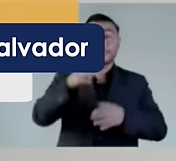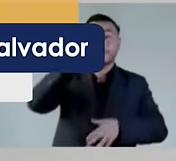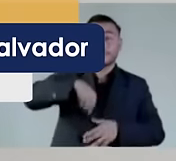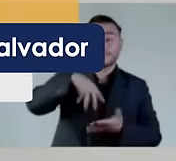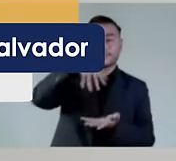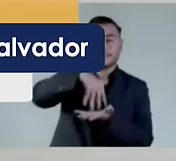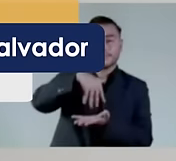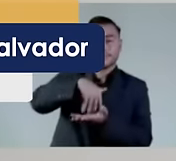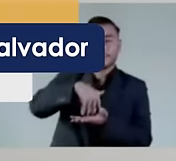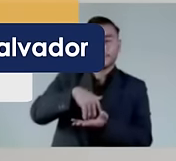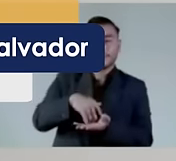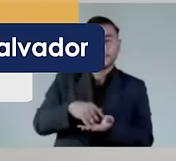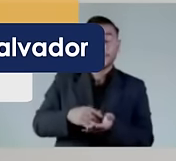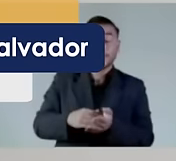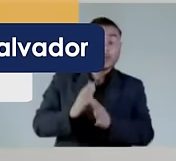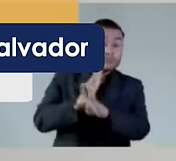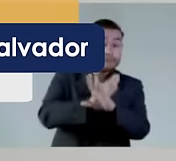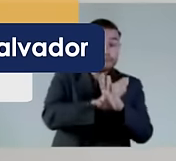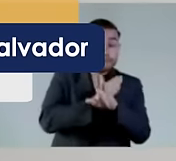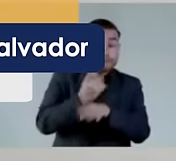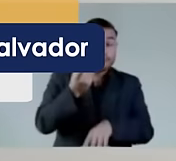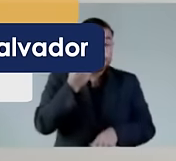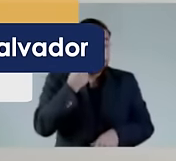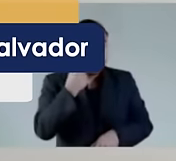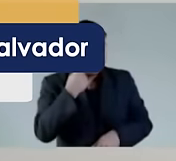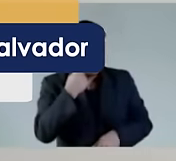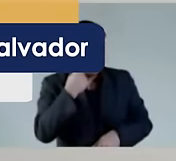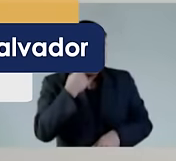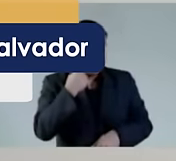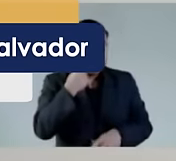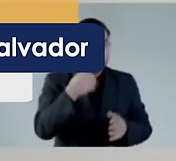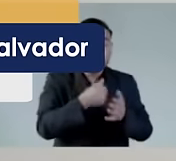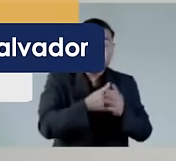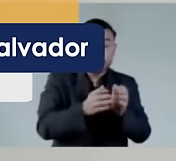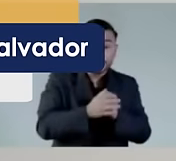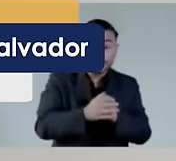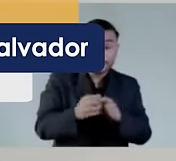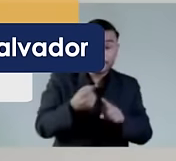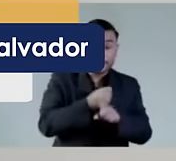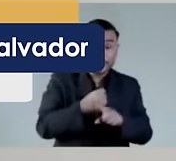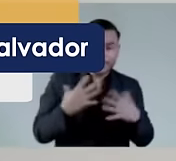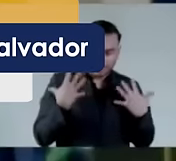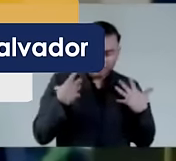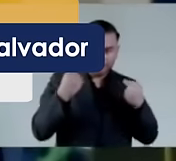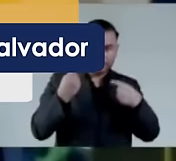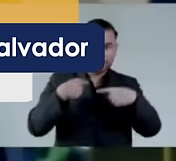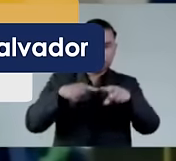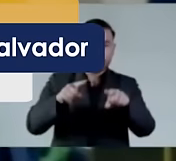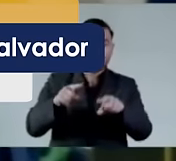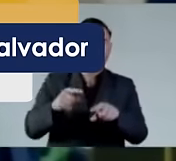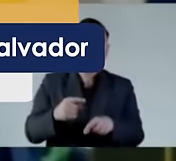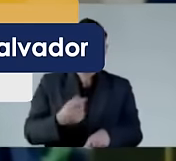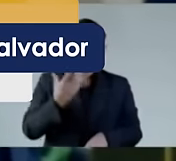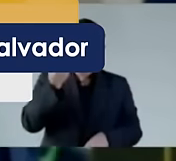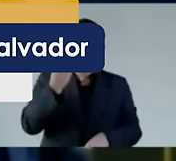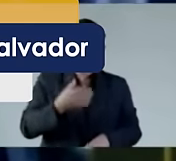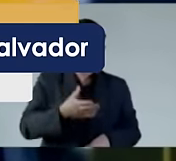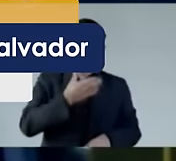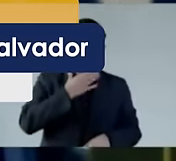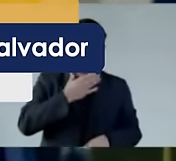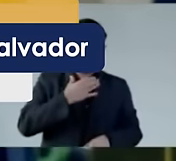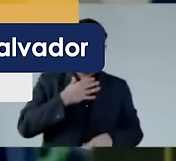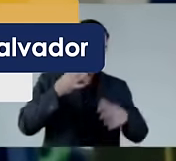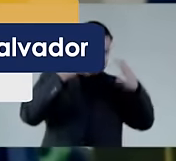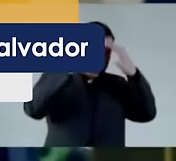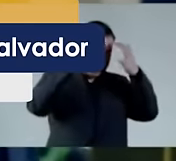pueblo protegerlo del peligro físico tales saludo y en los momentos solitarios de decisión